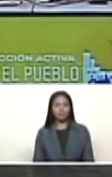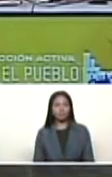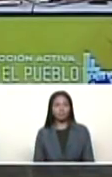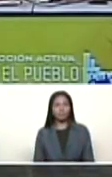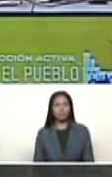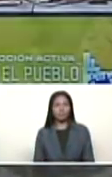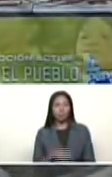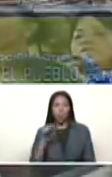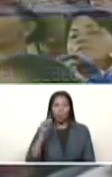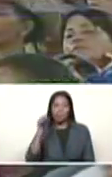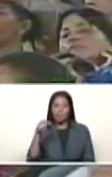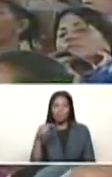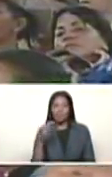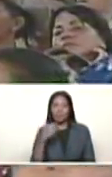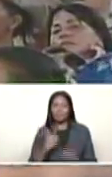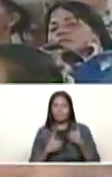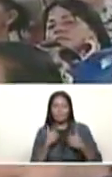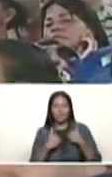Hoy también, miércoles